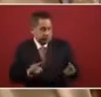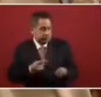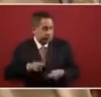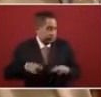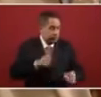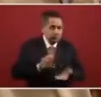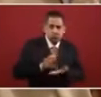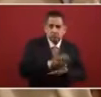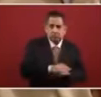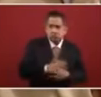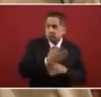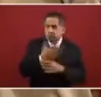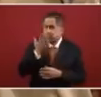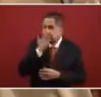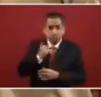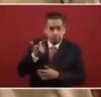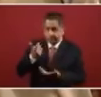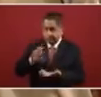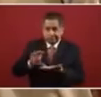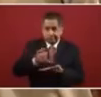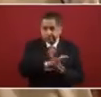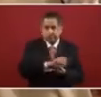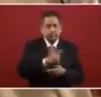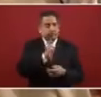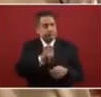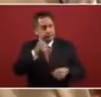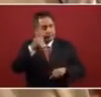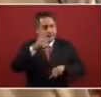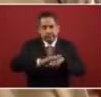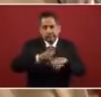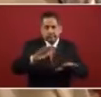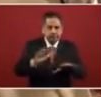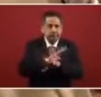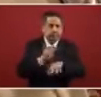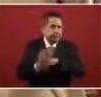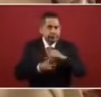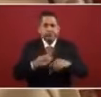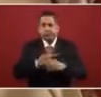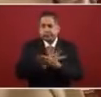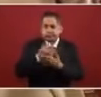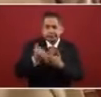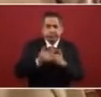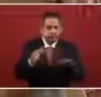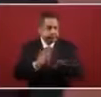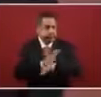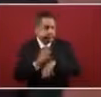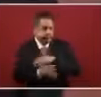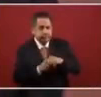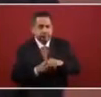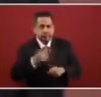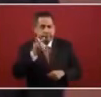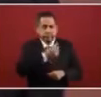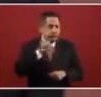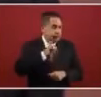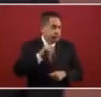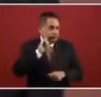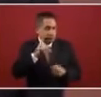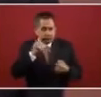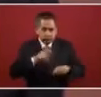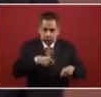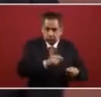recibido los apoyos porque, bueno, cambió la administración y el programa Seguro de Vida para Jefas de Familia, que era lo que